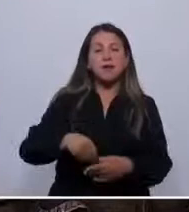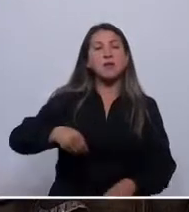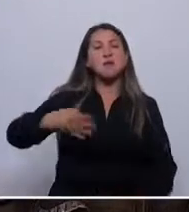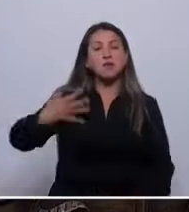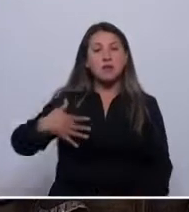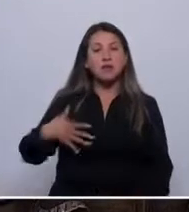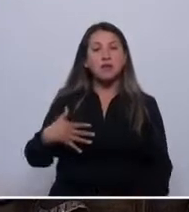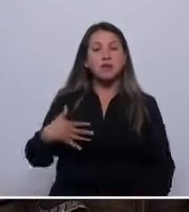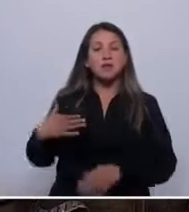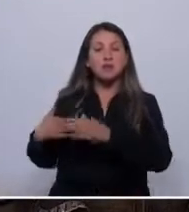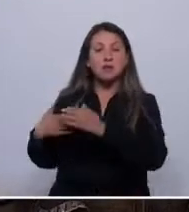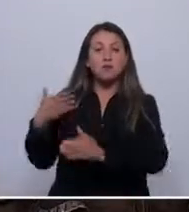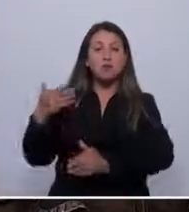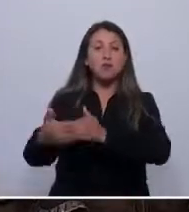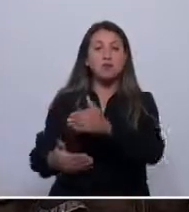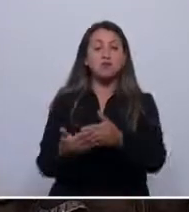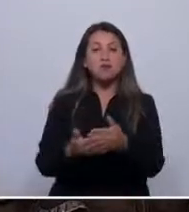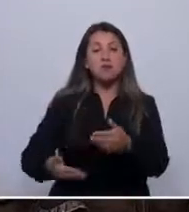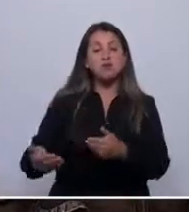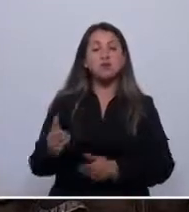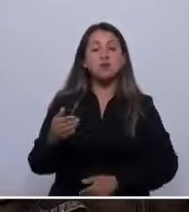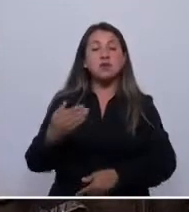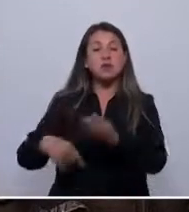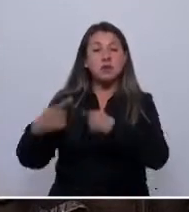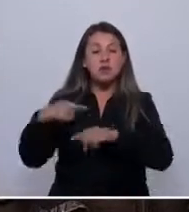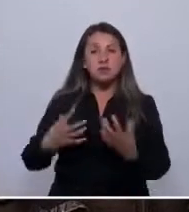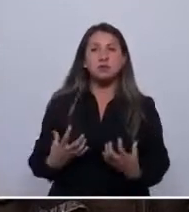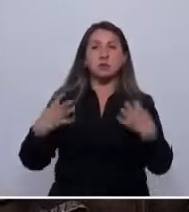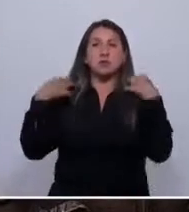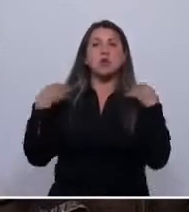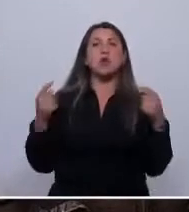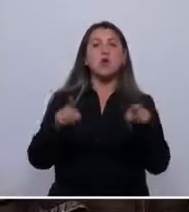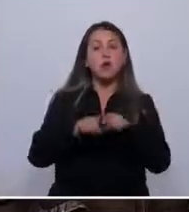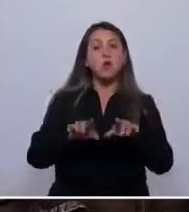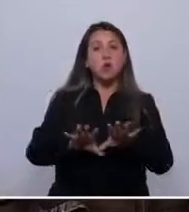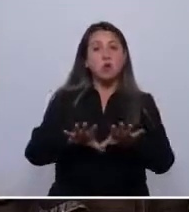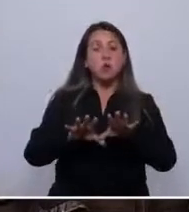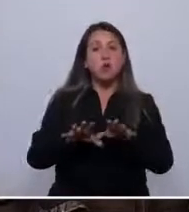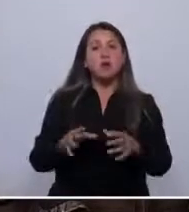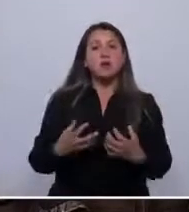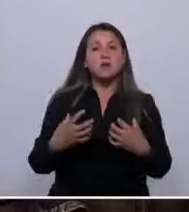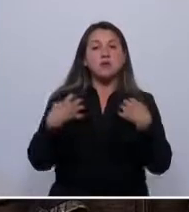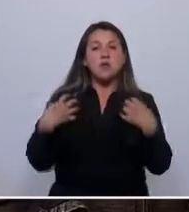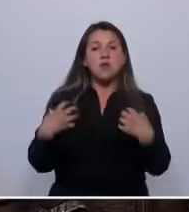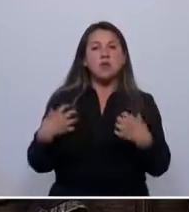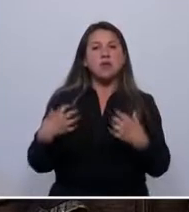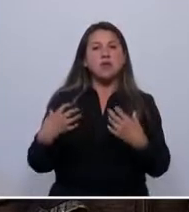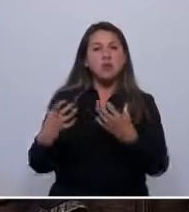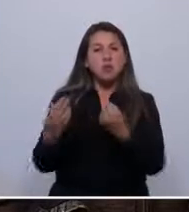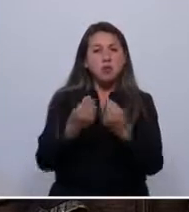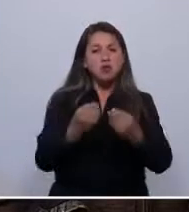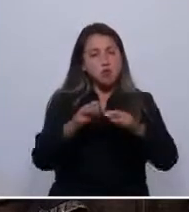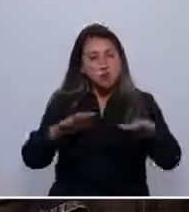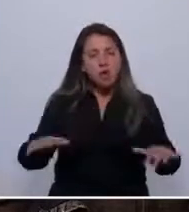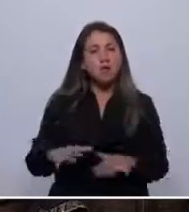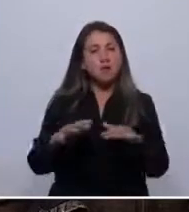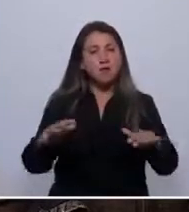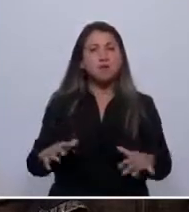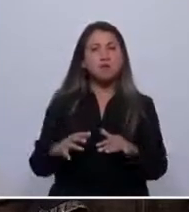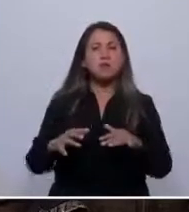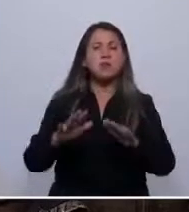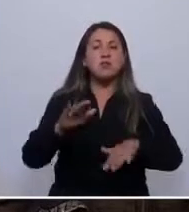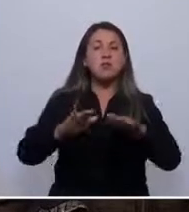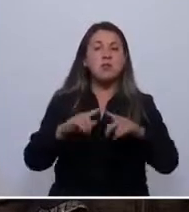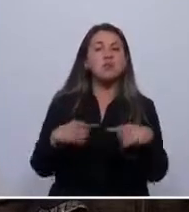histórico, llena de responsabilidad, porque sé que depende de cuánto me esfuerzo, de cuánto nosotros